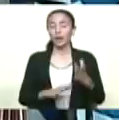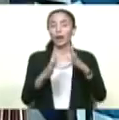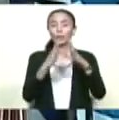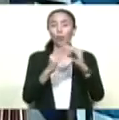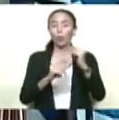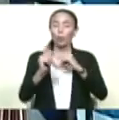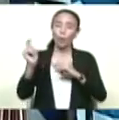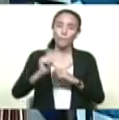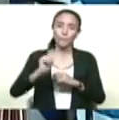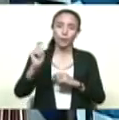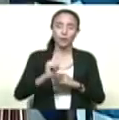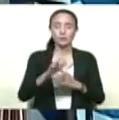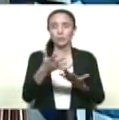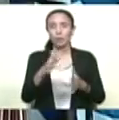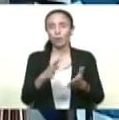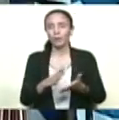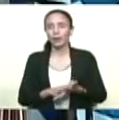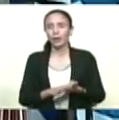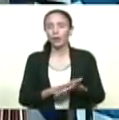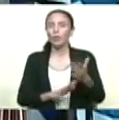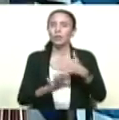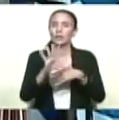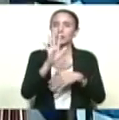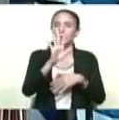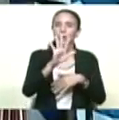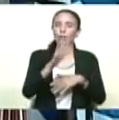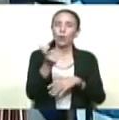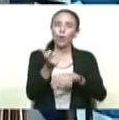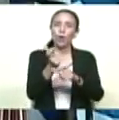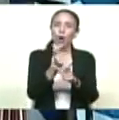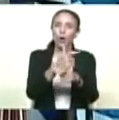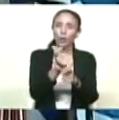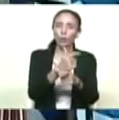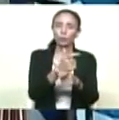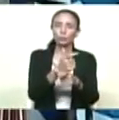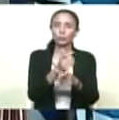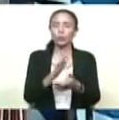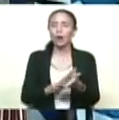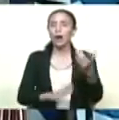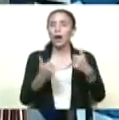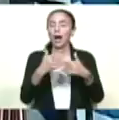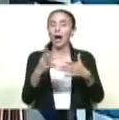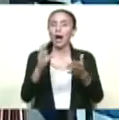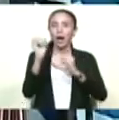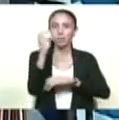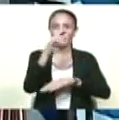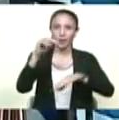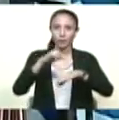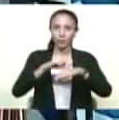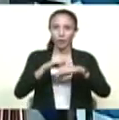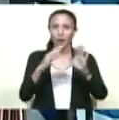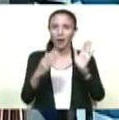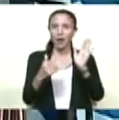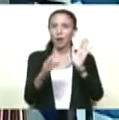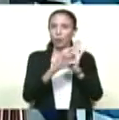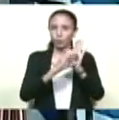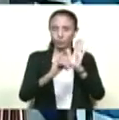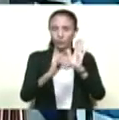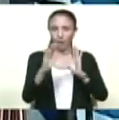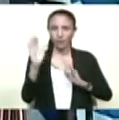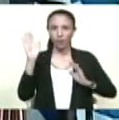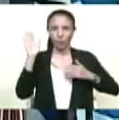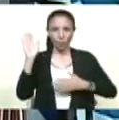que van desde el 5 de agosto cuando fuimos juramentados por la asamblea nacional constituyente hasta esta